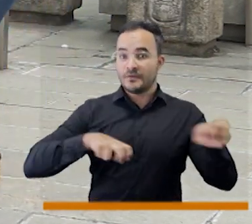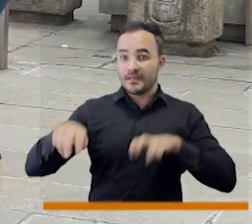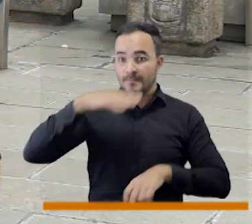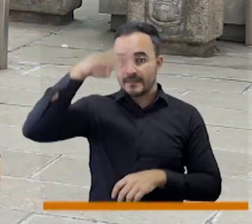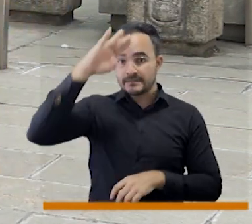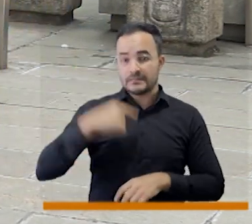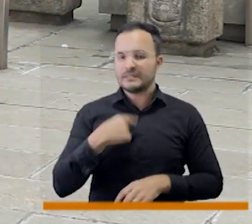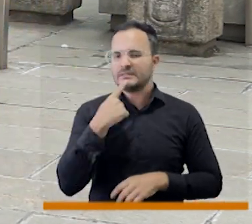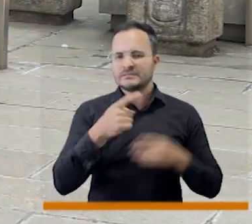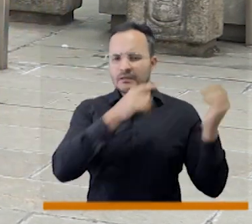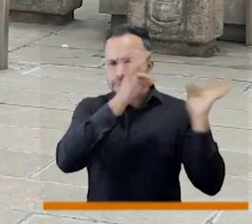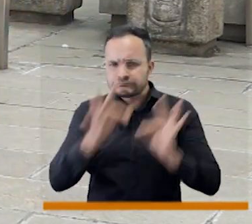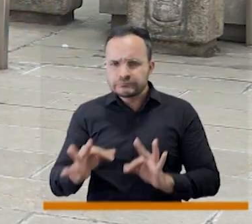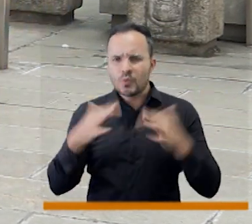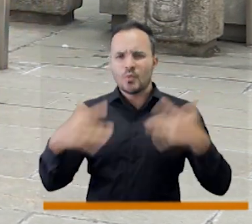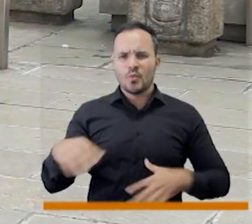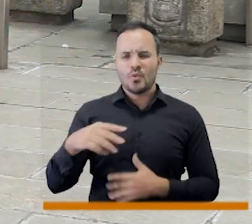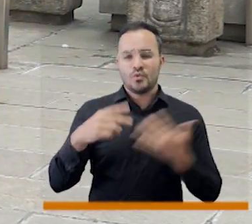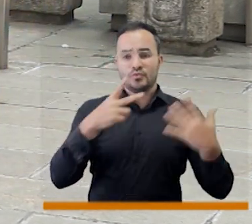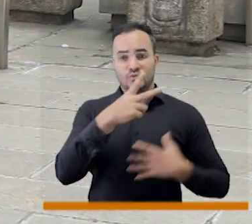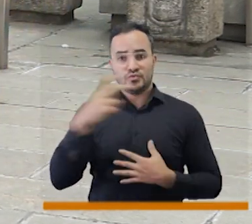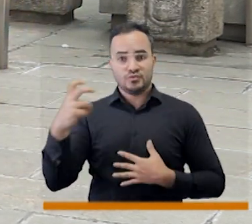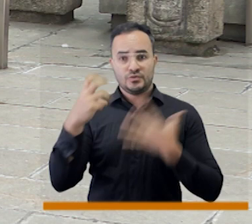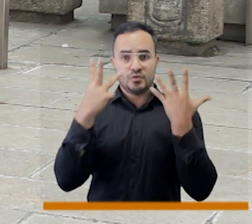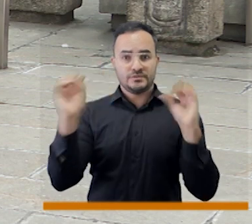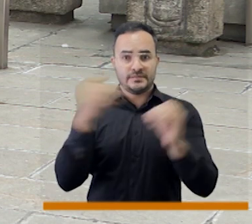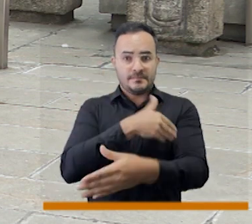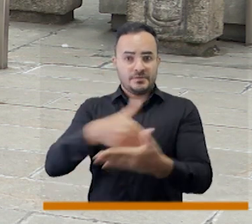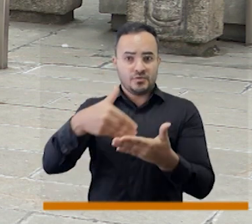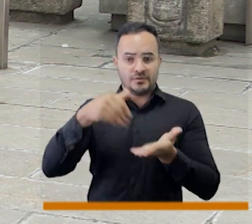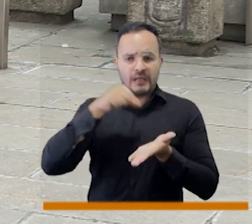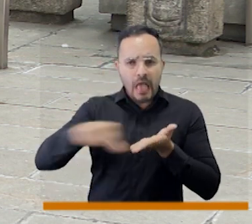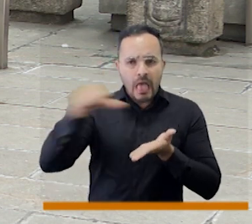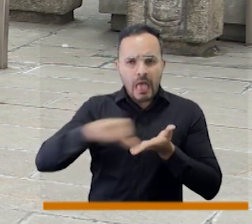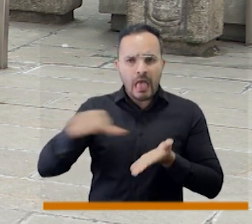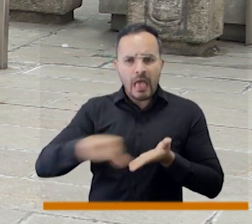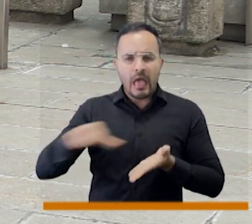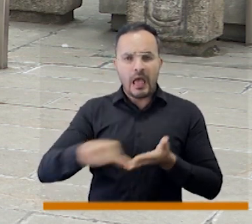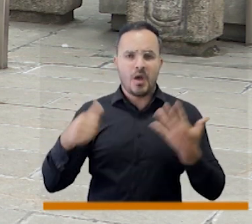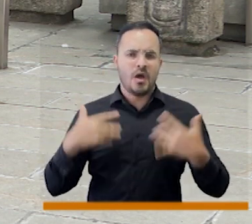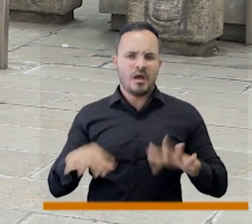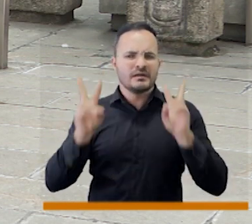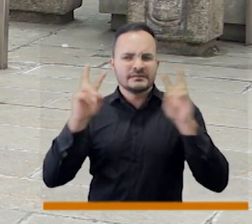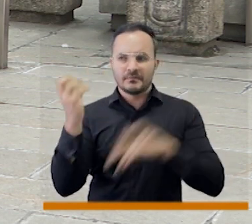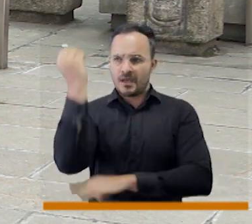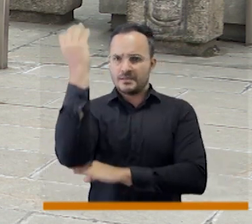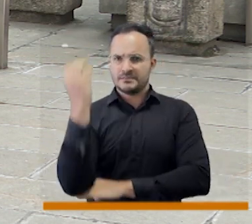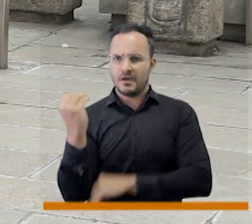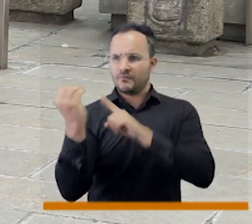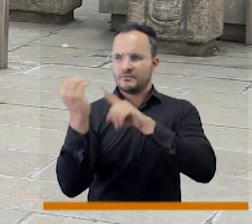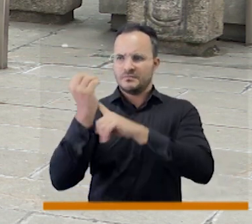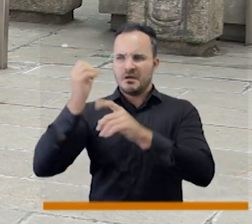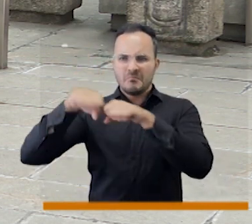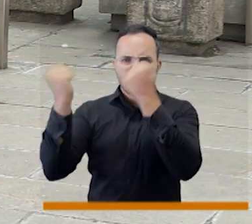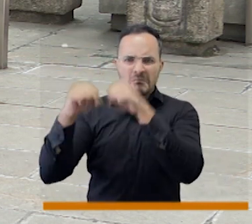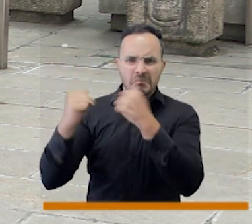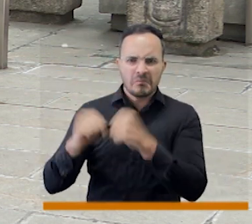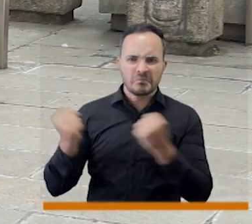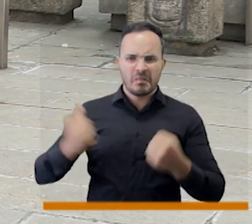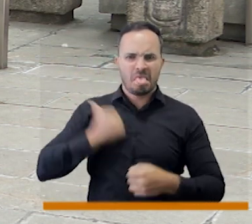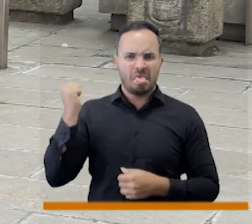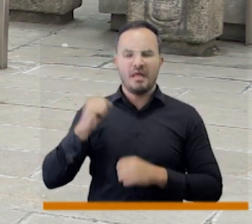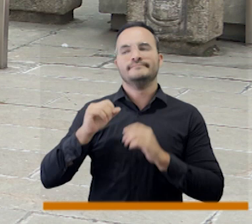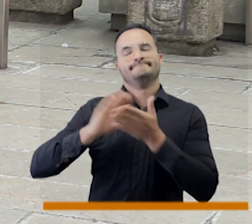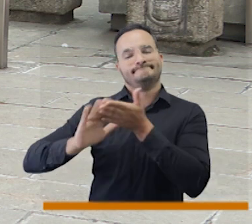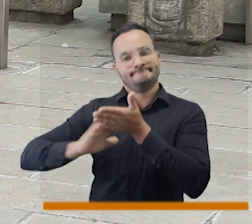este año 280 millones de pesos en la reparación de semáforos vandalizados, un acto de violencia contra este mobiliario